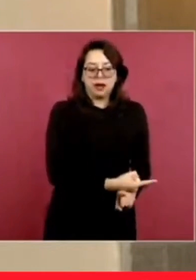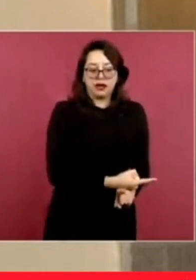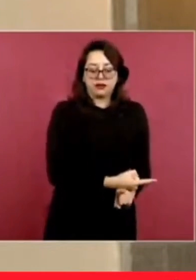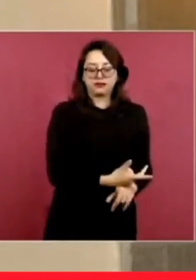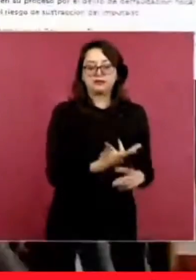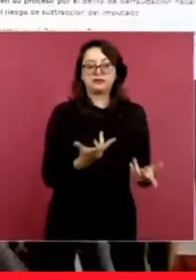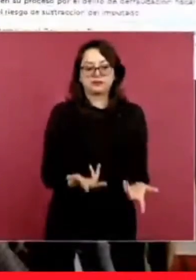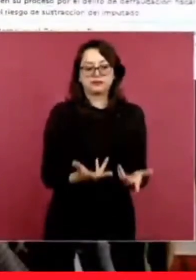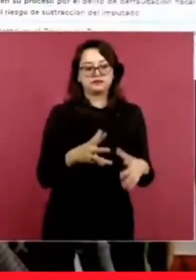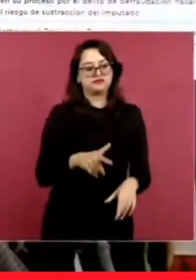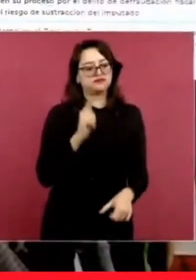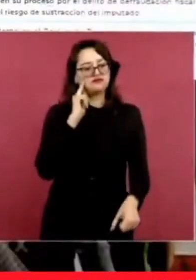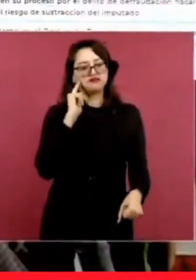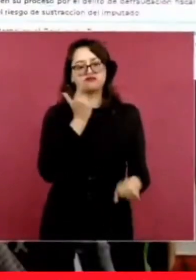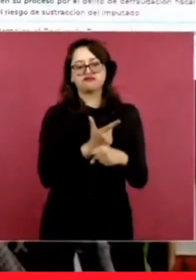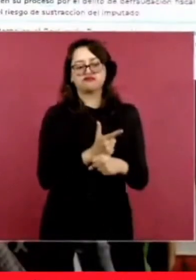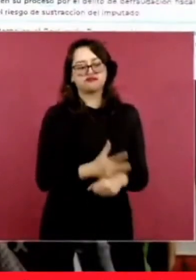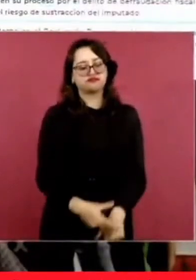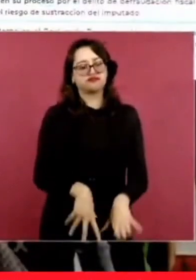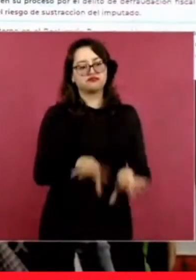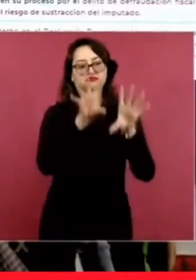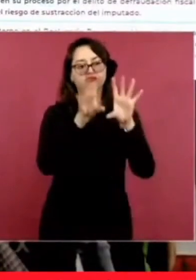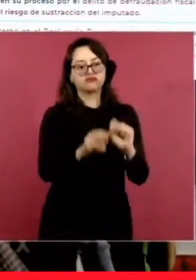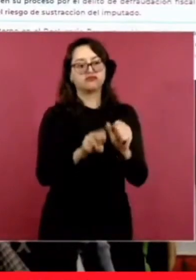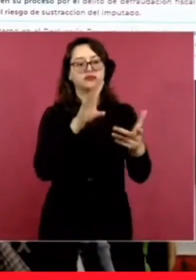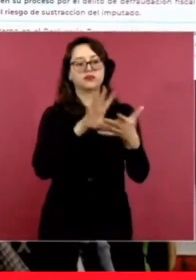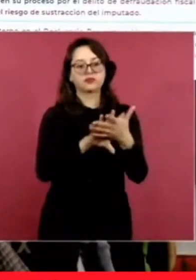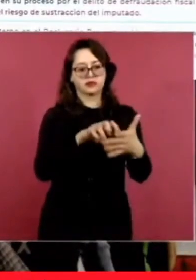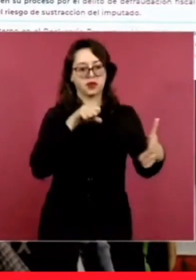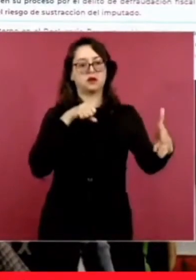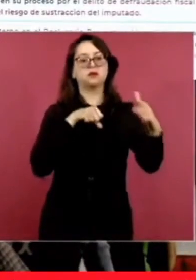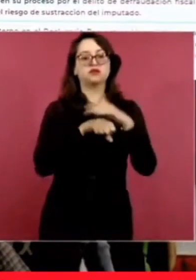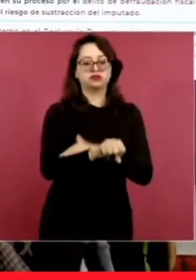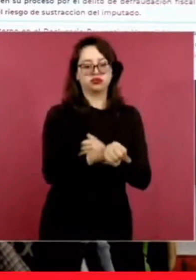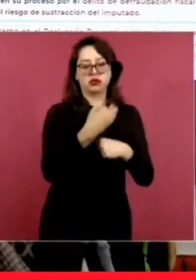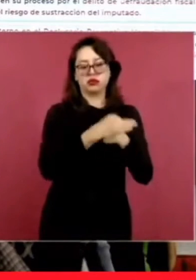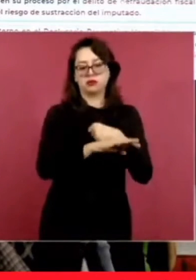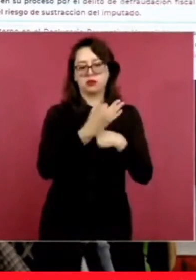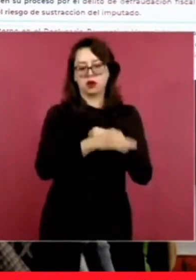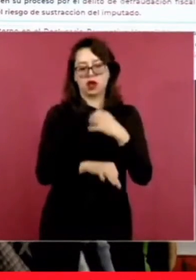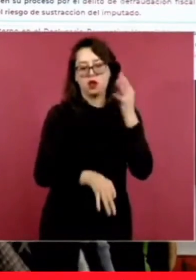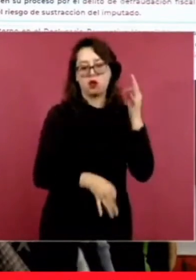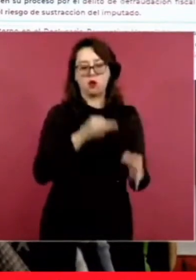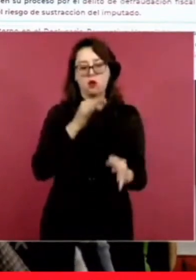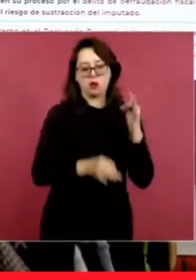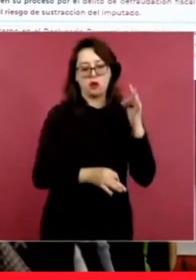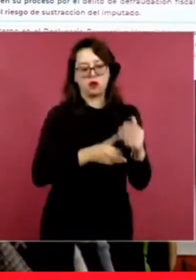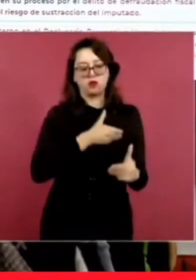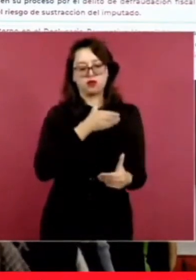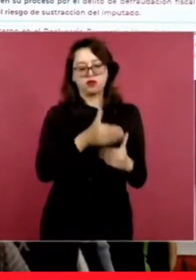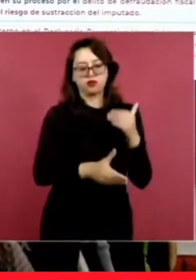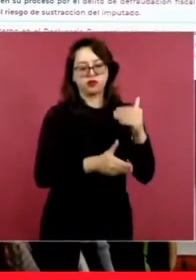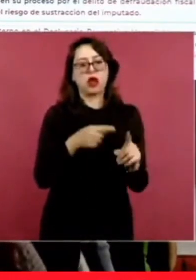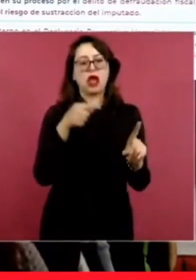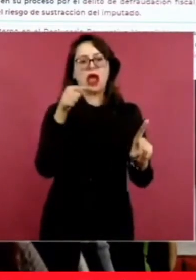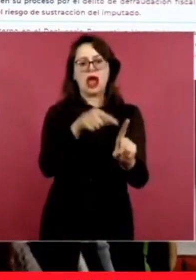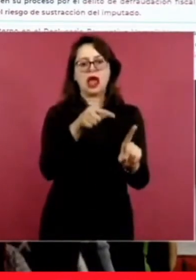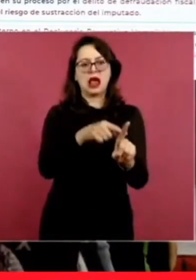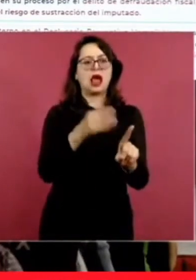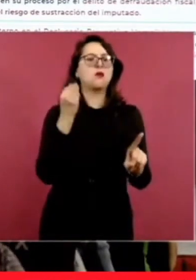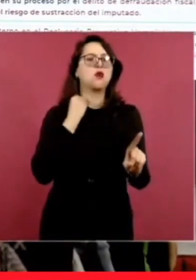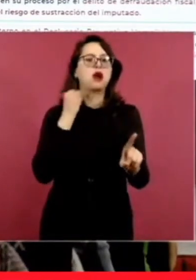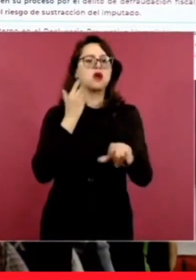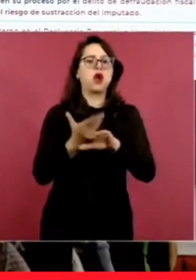medida cautelar de prisión preventiva justificada a Juan N., un abogado del expresidente Carlos Salinas de